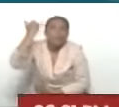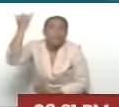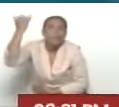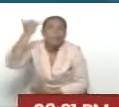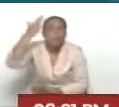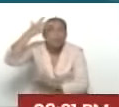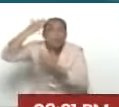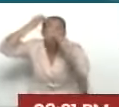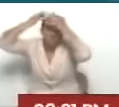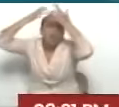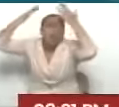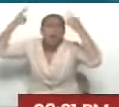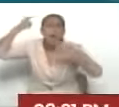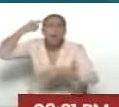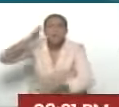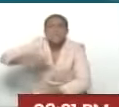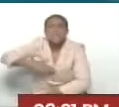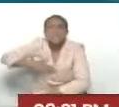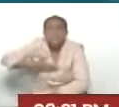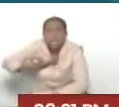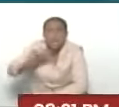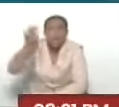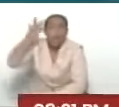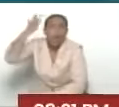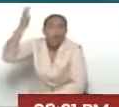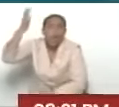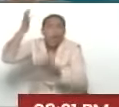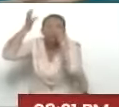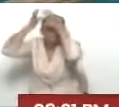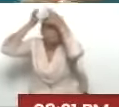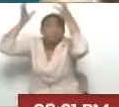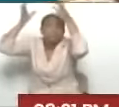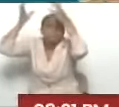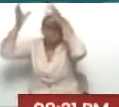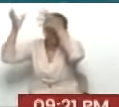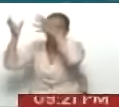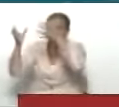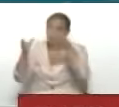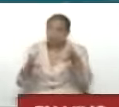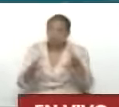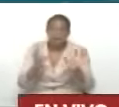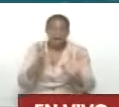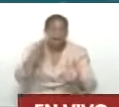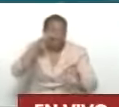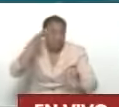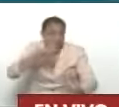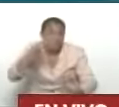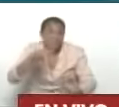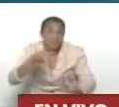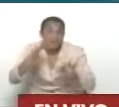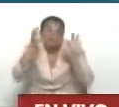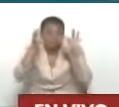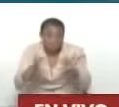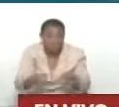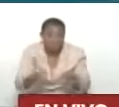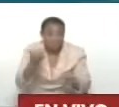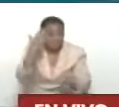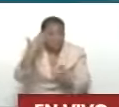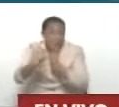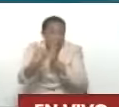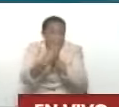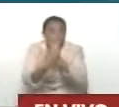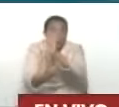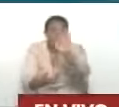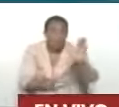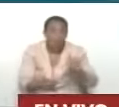a cualquiera de las etapas en las que nos encontremos. Estamos hablando de sueños, que ya va a saber de qué sueños se